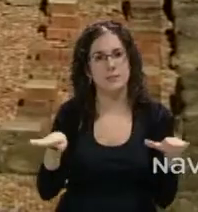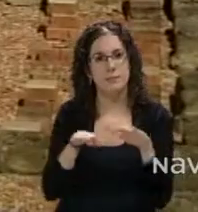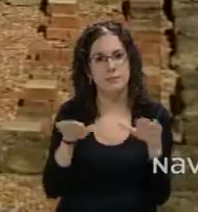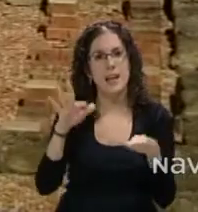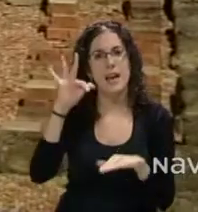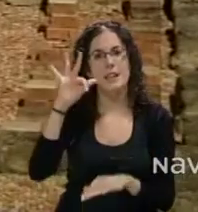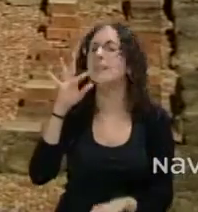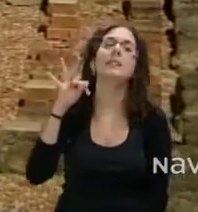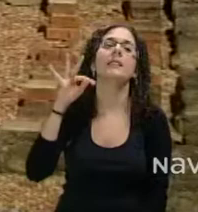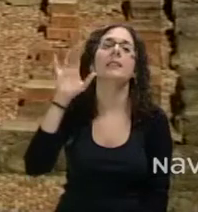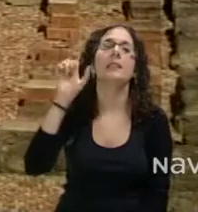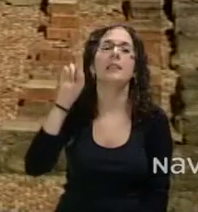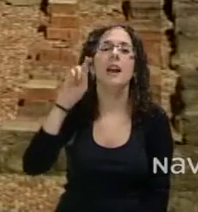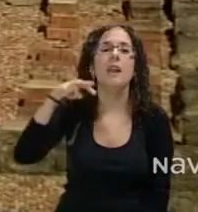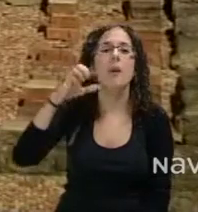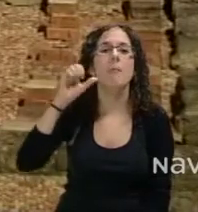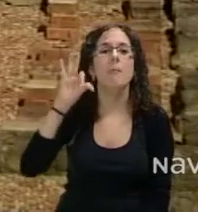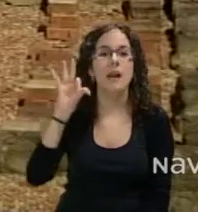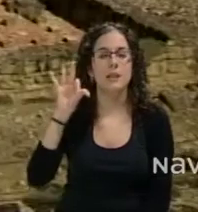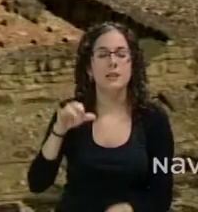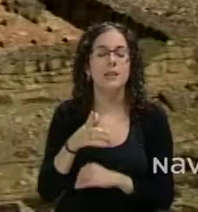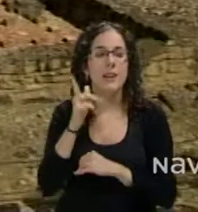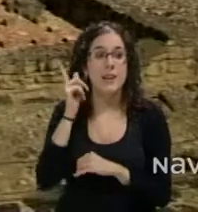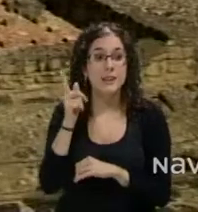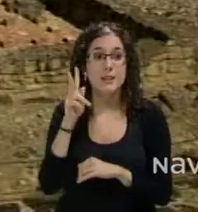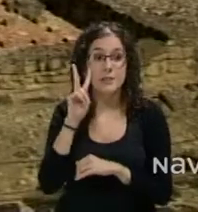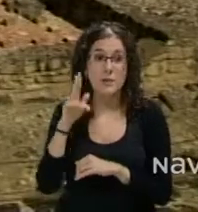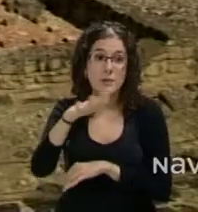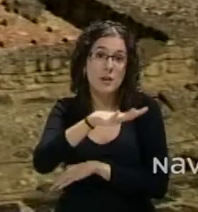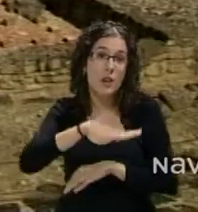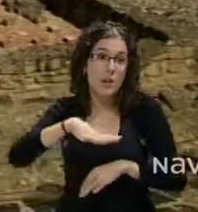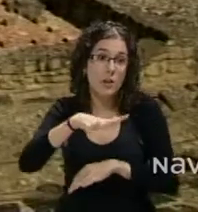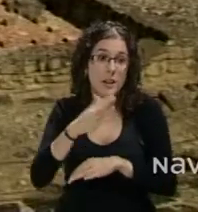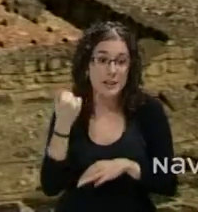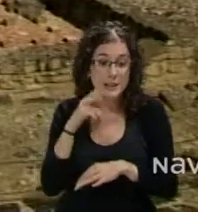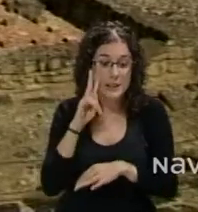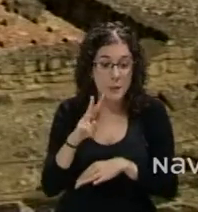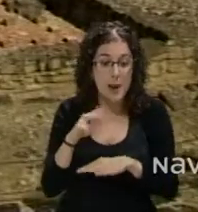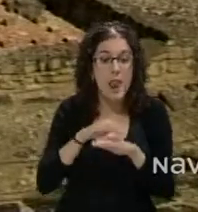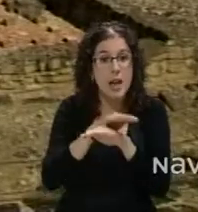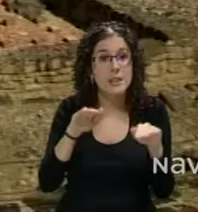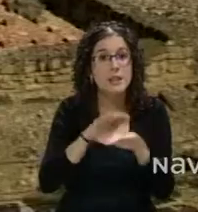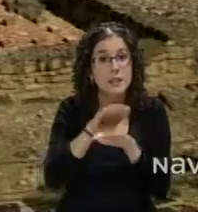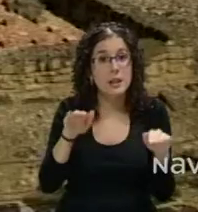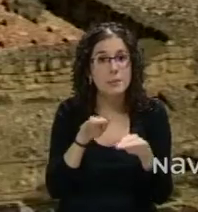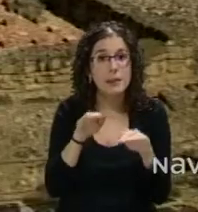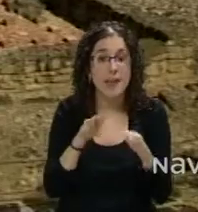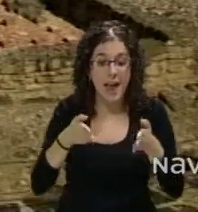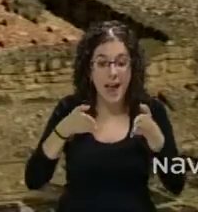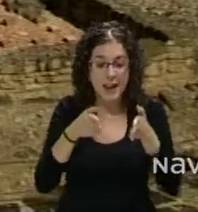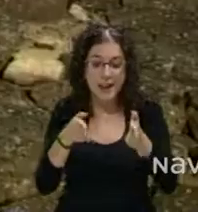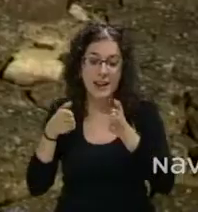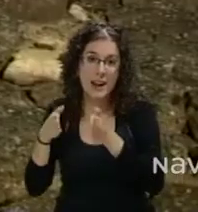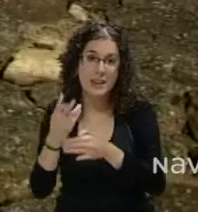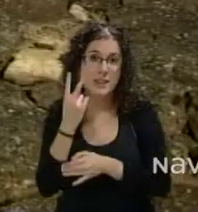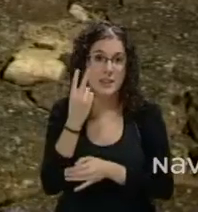completo. Enclavado en una ínsula, en una manzana de la época, las termas se encuentran delimitadas por 3 calles, 2 de